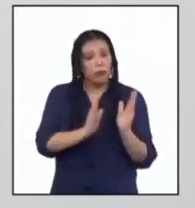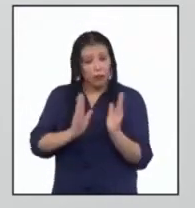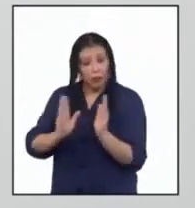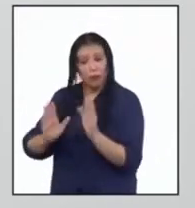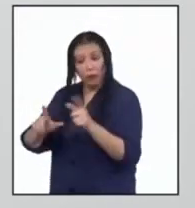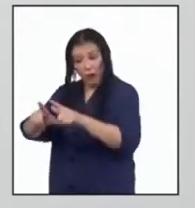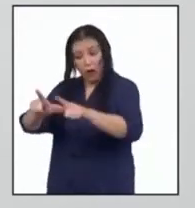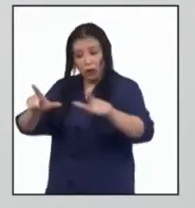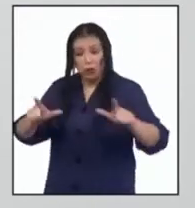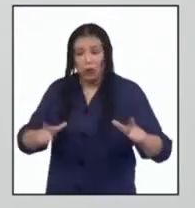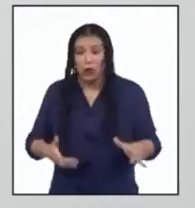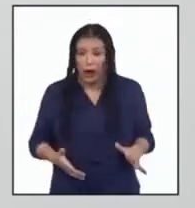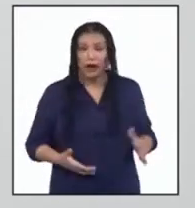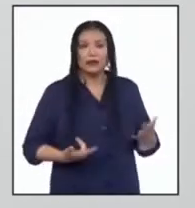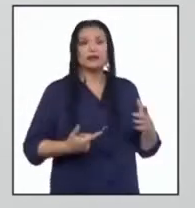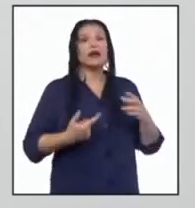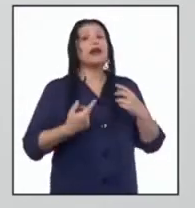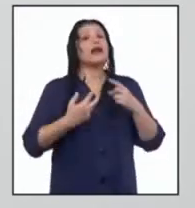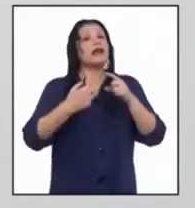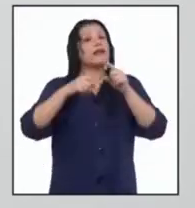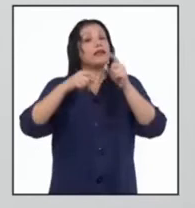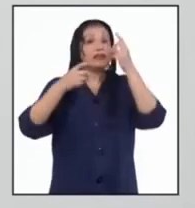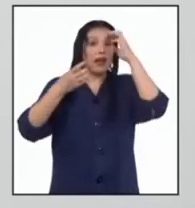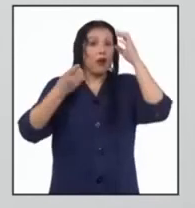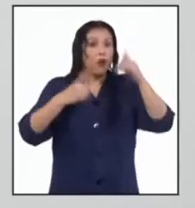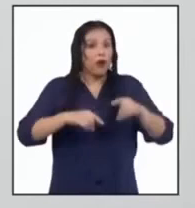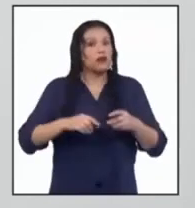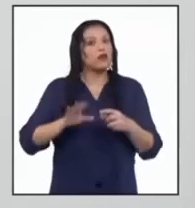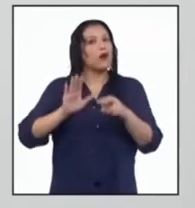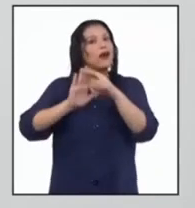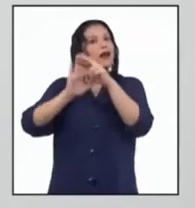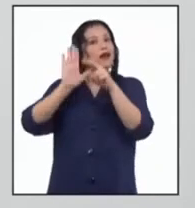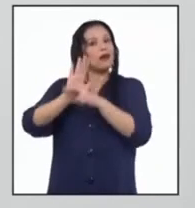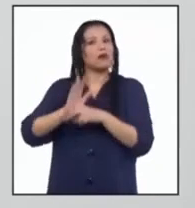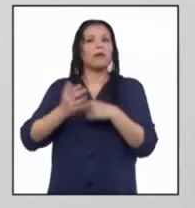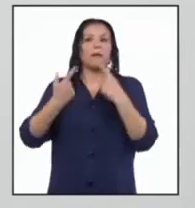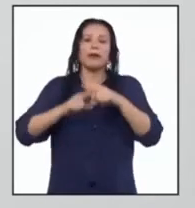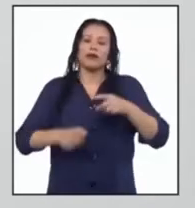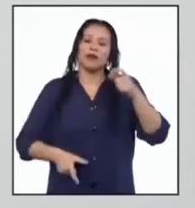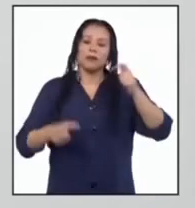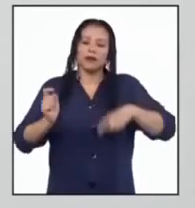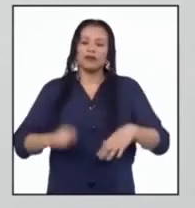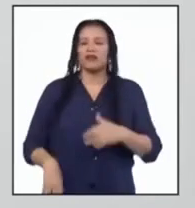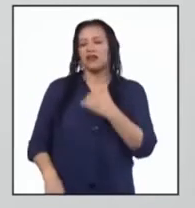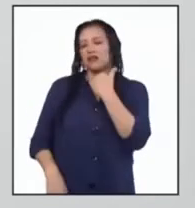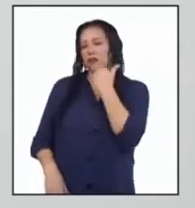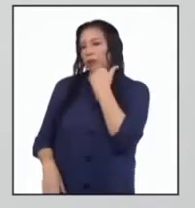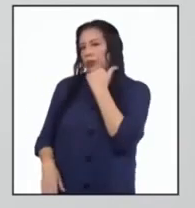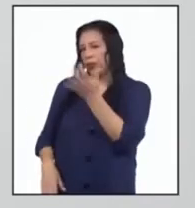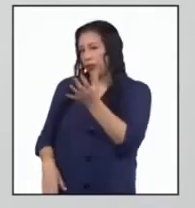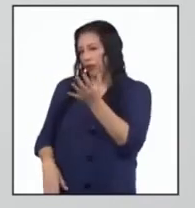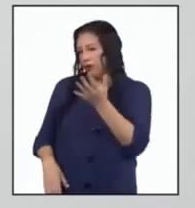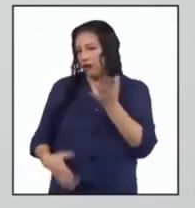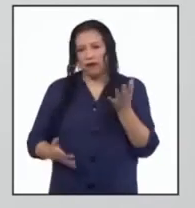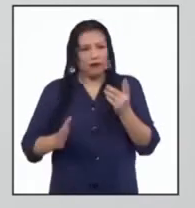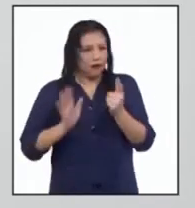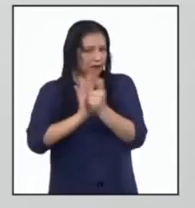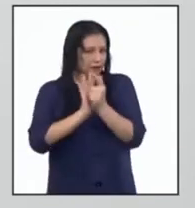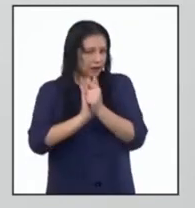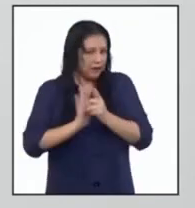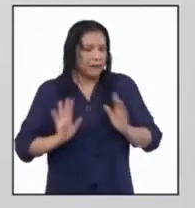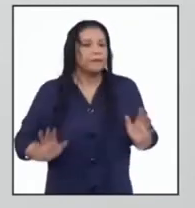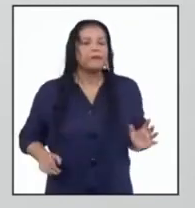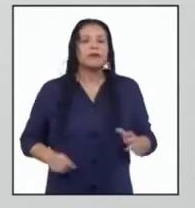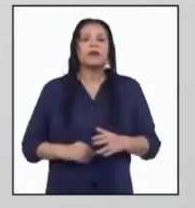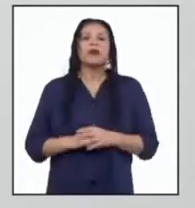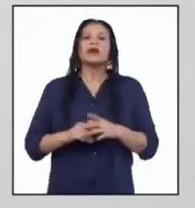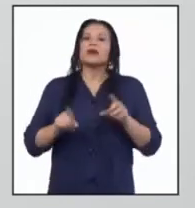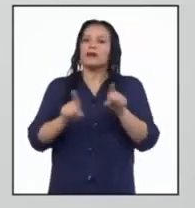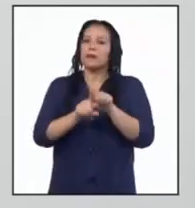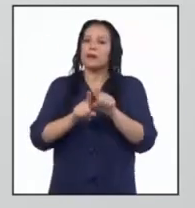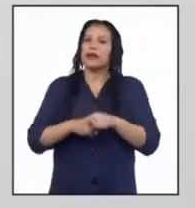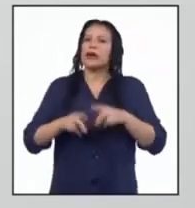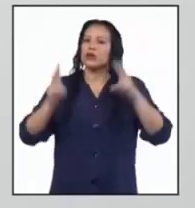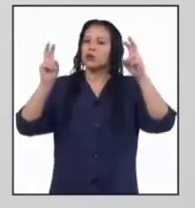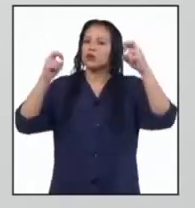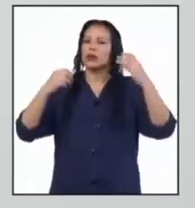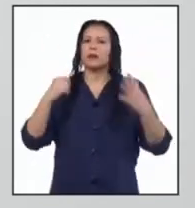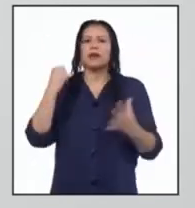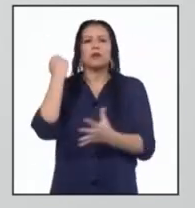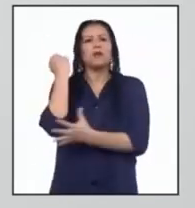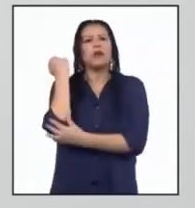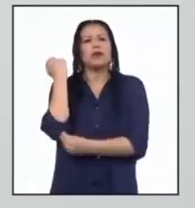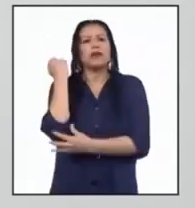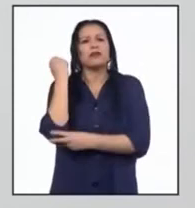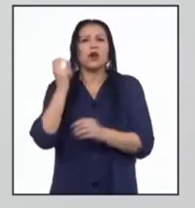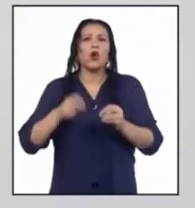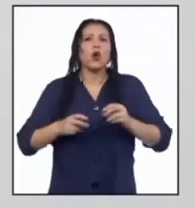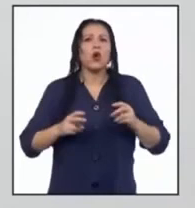los espacios, según la norma, pero la población evade las reglas. También hay un tema de pobreza, o me cuido